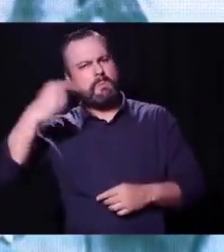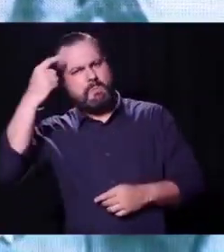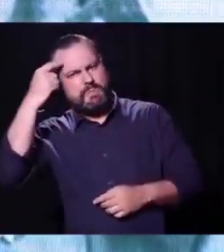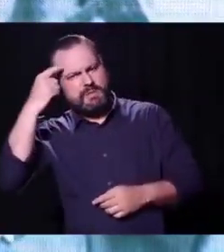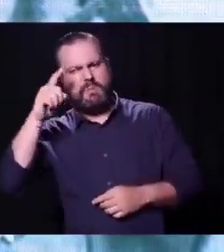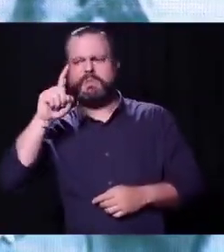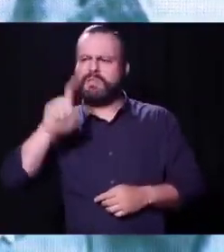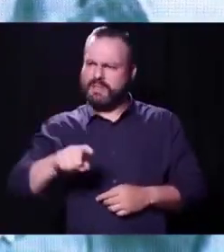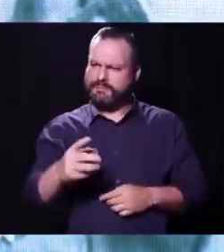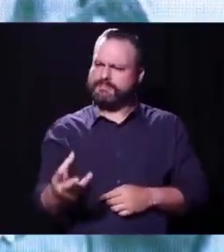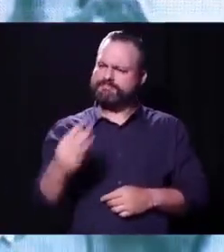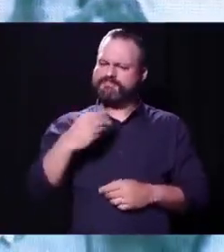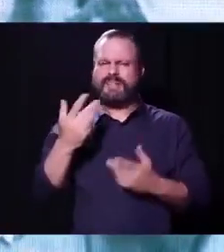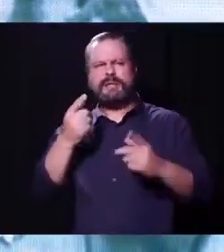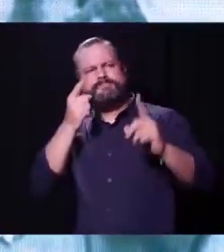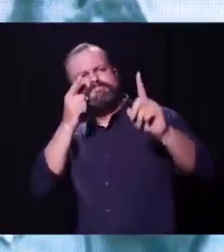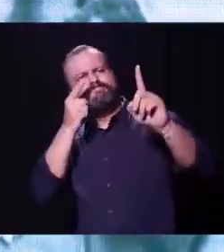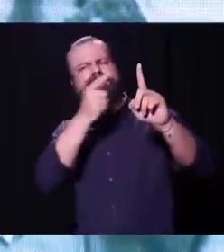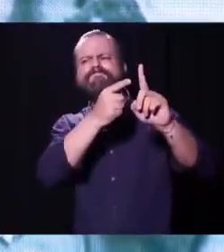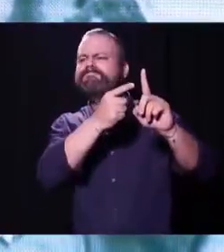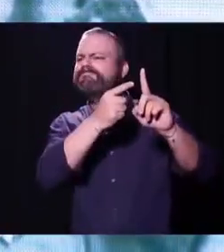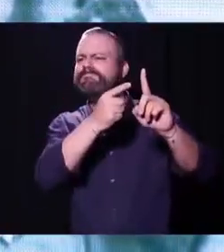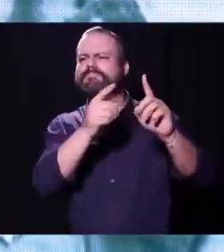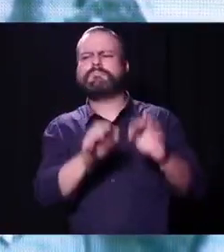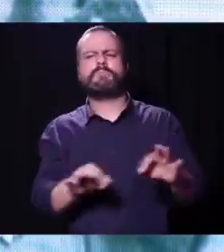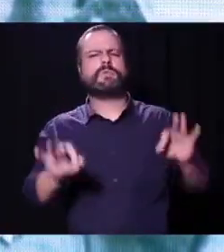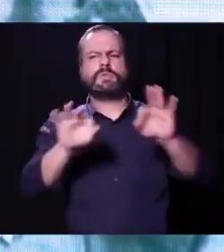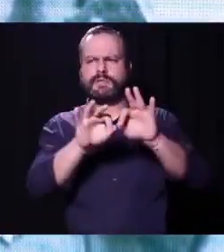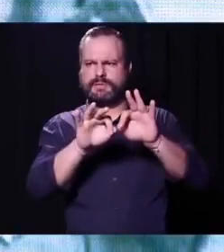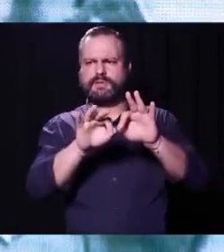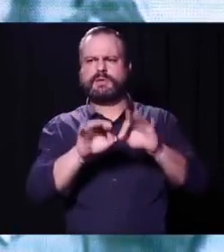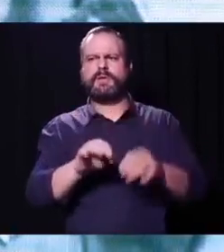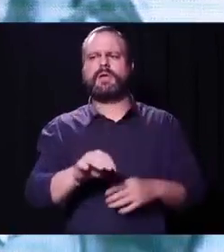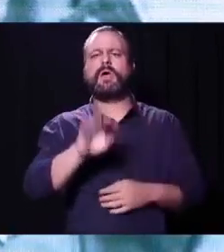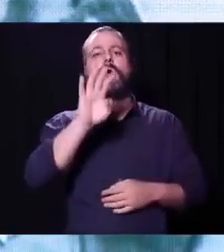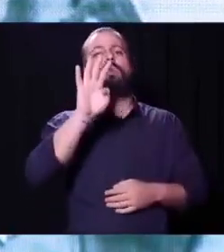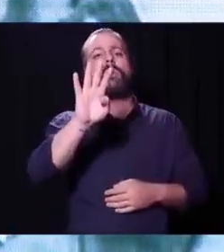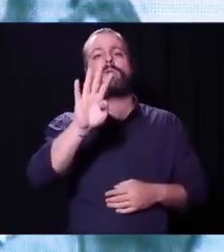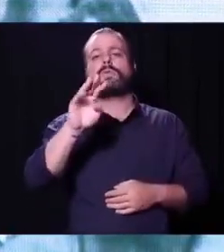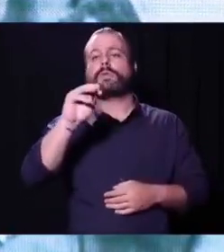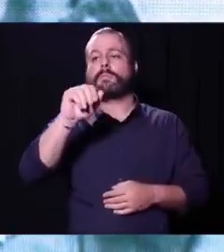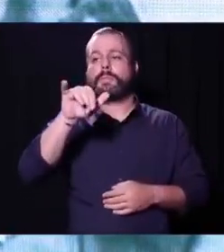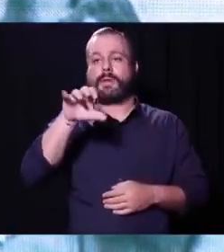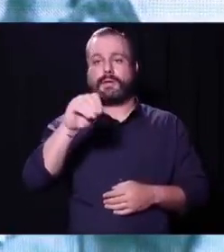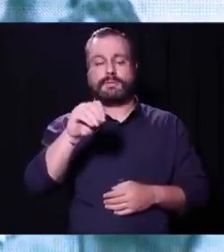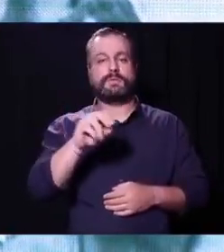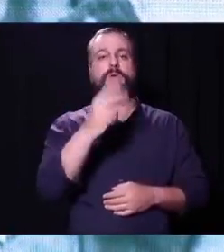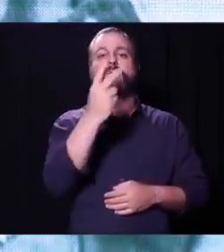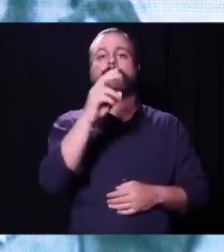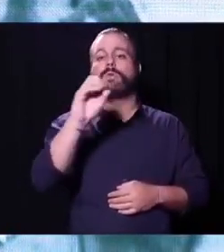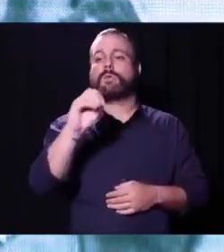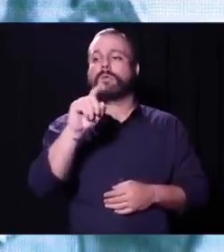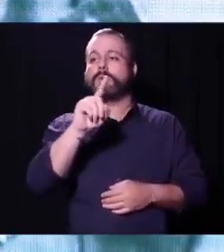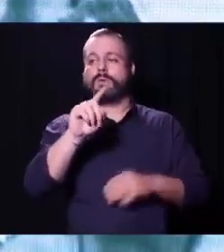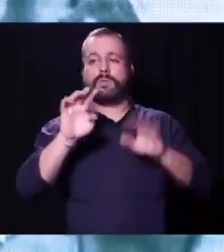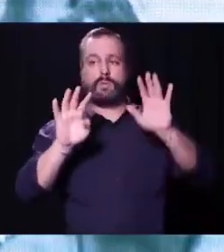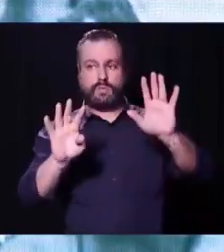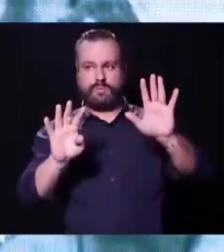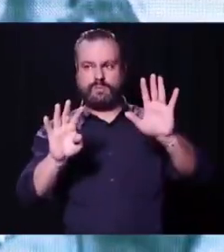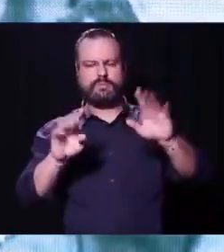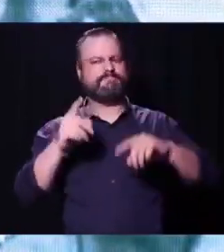vamos a llegar el 5 de mayo y vamos a ganar las elecciones, es ver cómo nosotros podemos